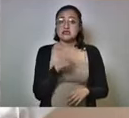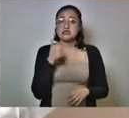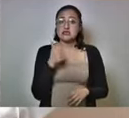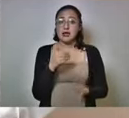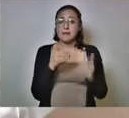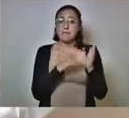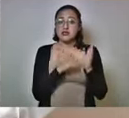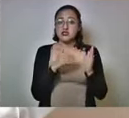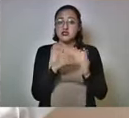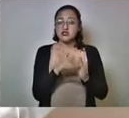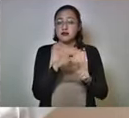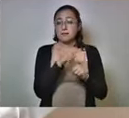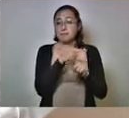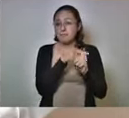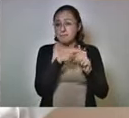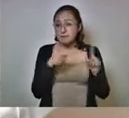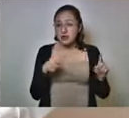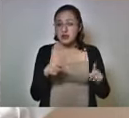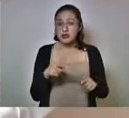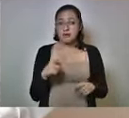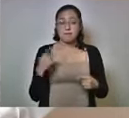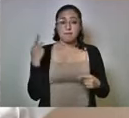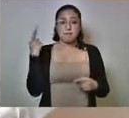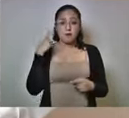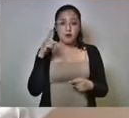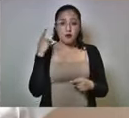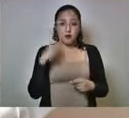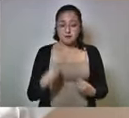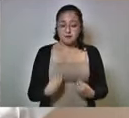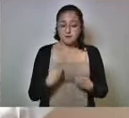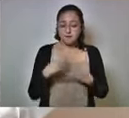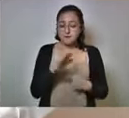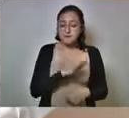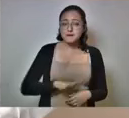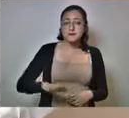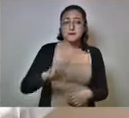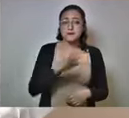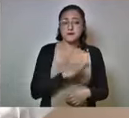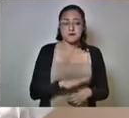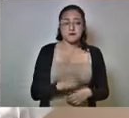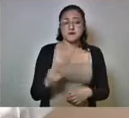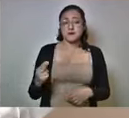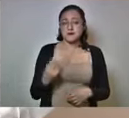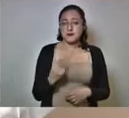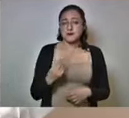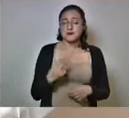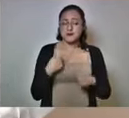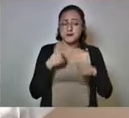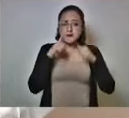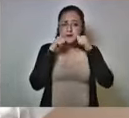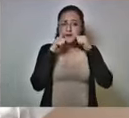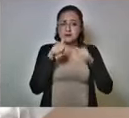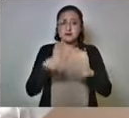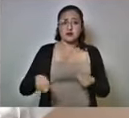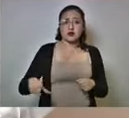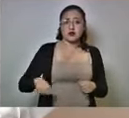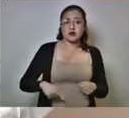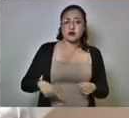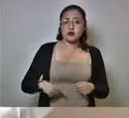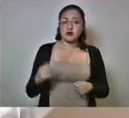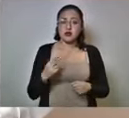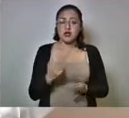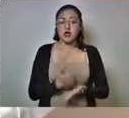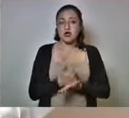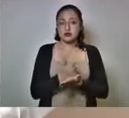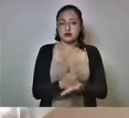6,5 millones de poblanos está garantizada por el gobierno del Estado.